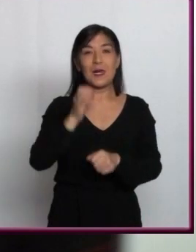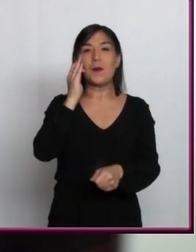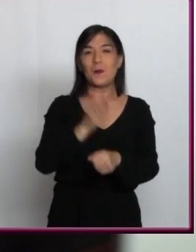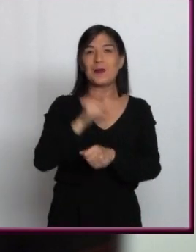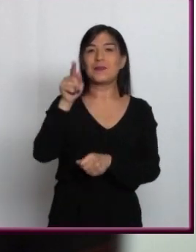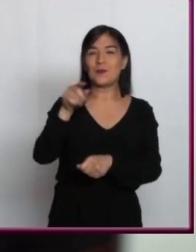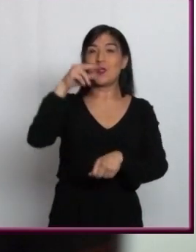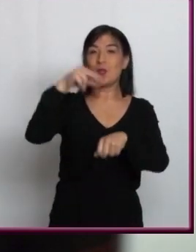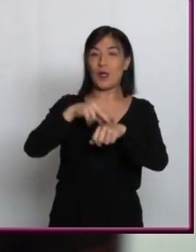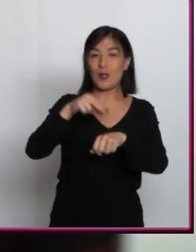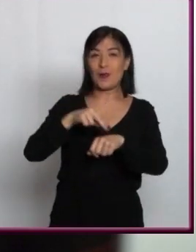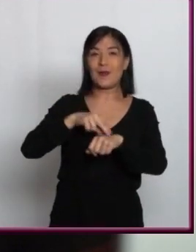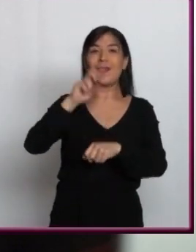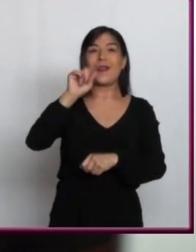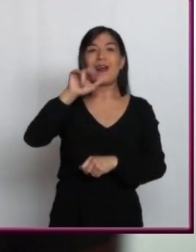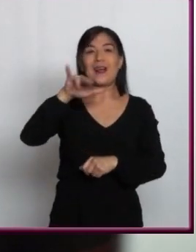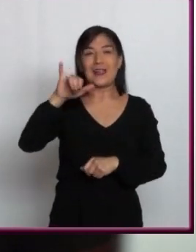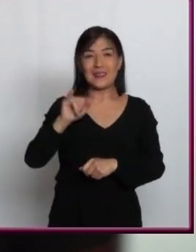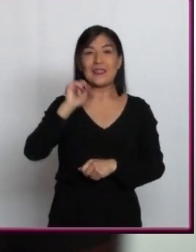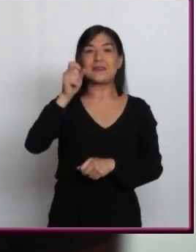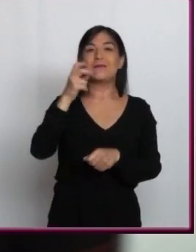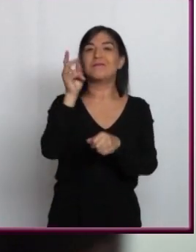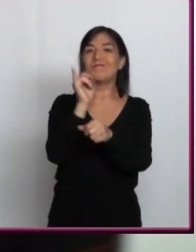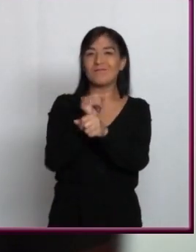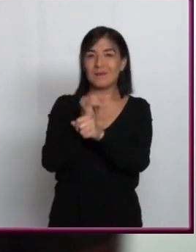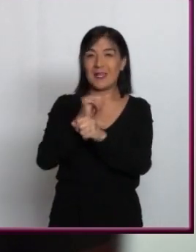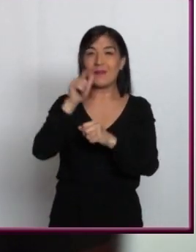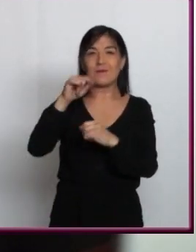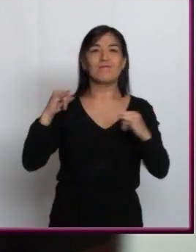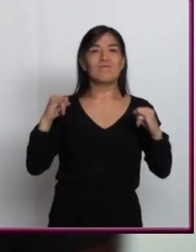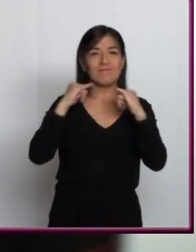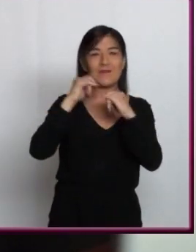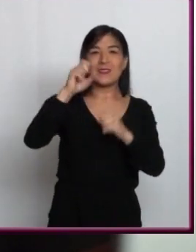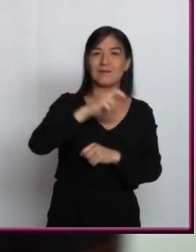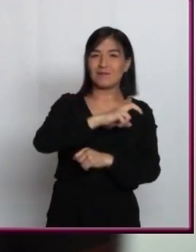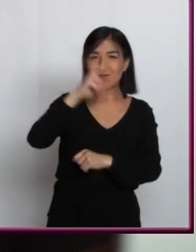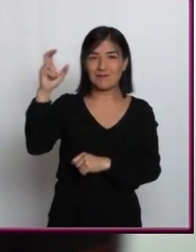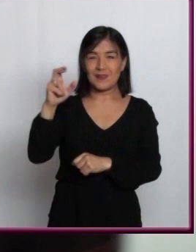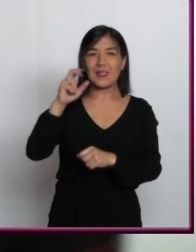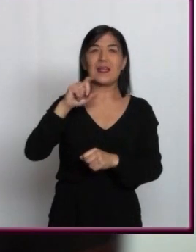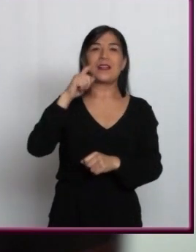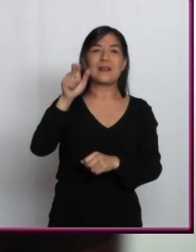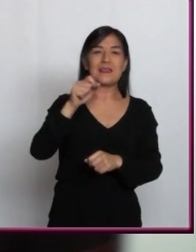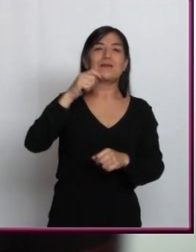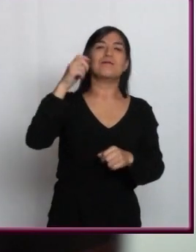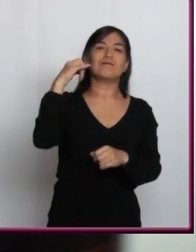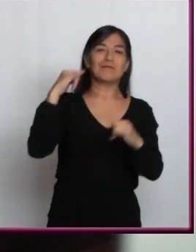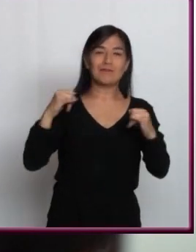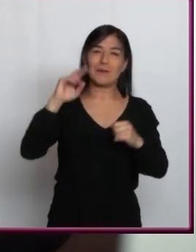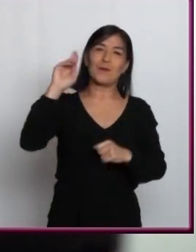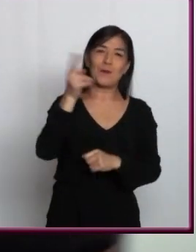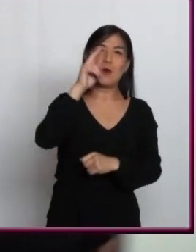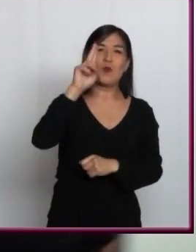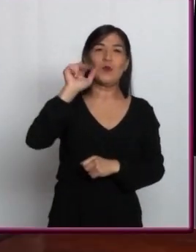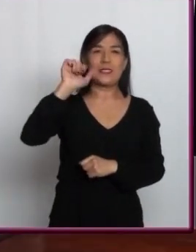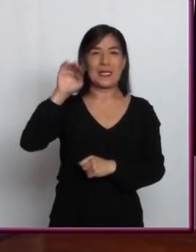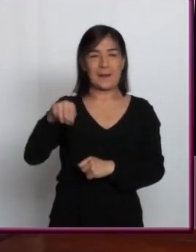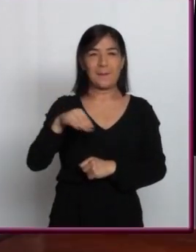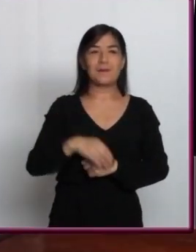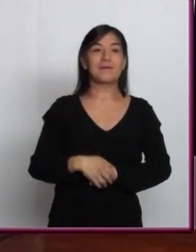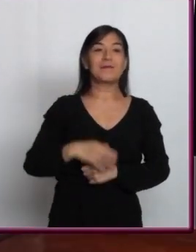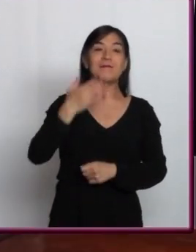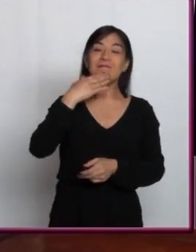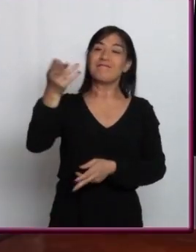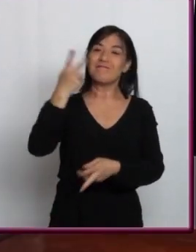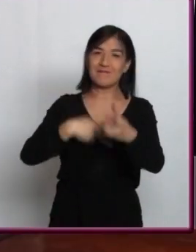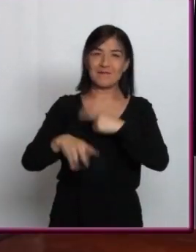el doctor Dani Pash, que es un investigador del Instituto de Astronomía de la Universidad Nacional Autónoma de México, que está con nosotros.